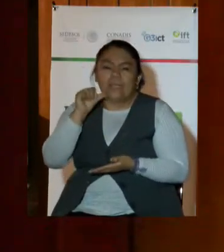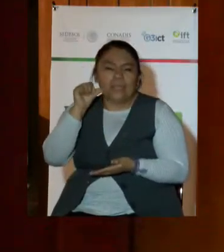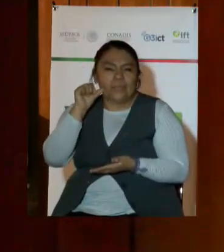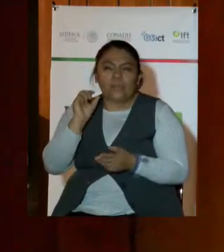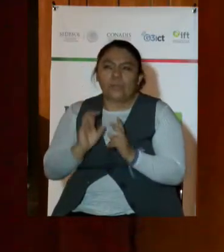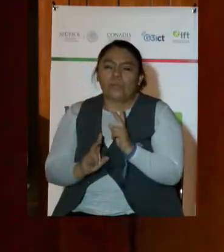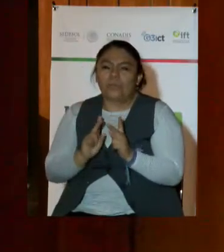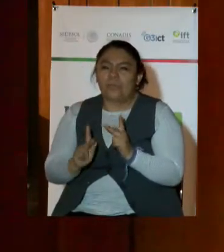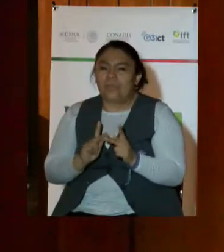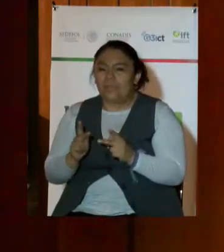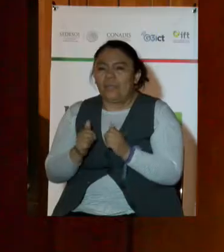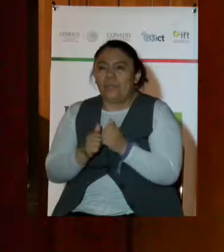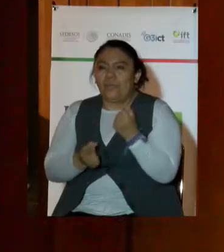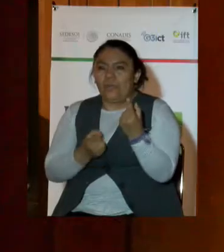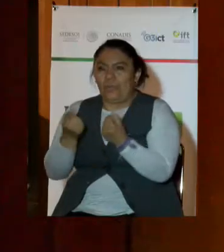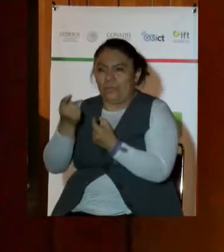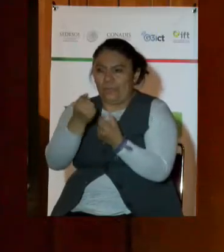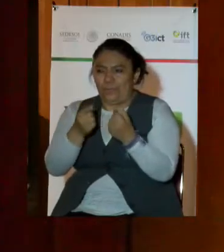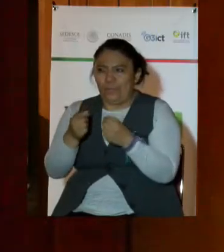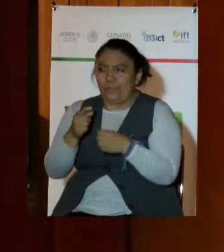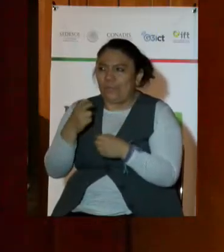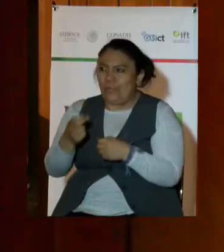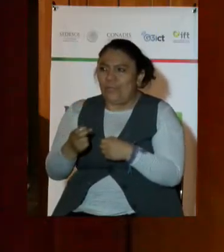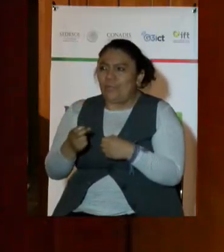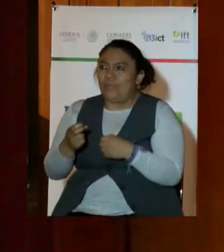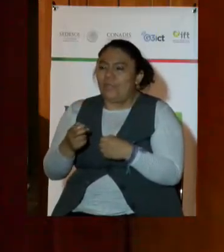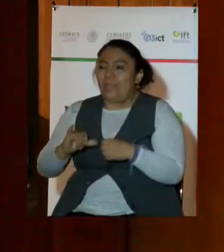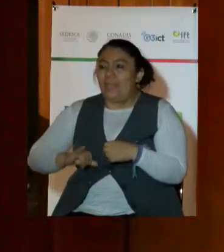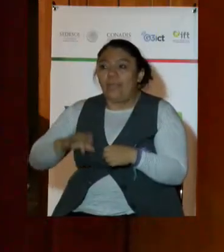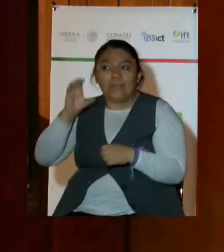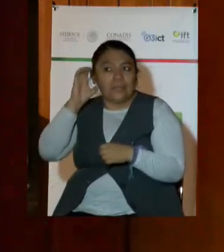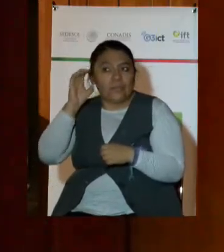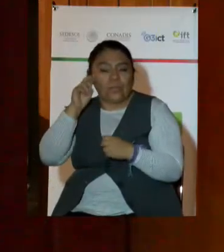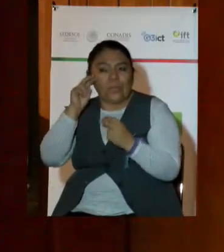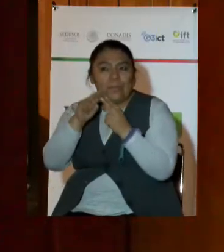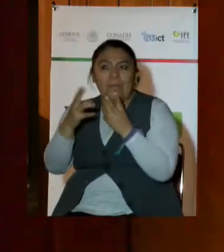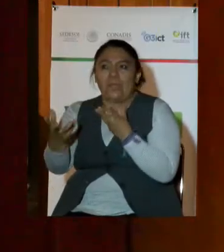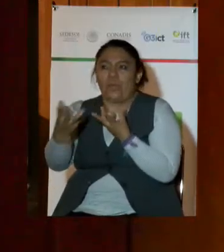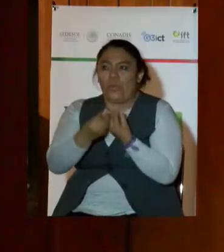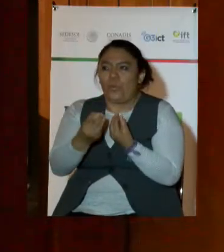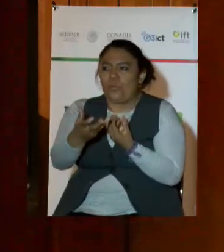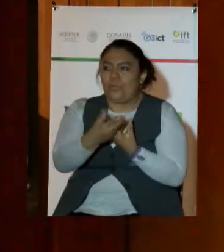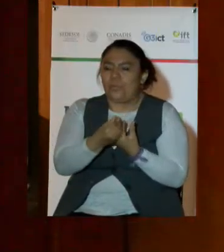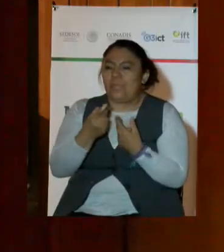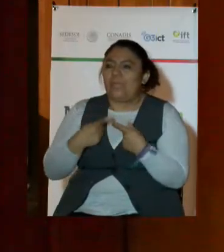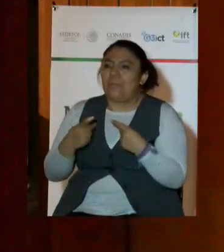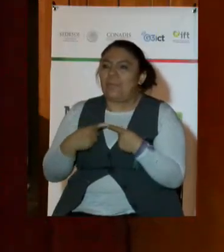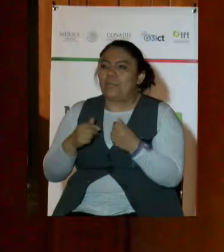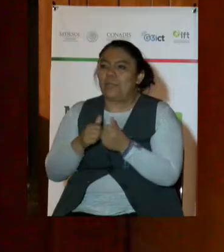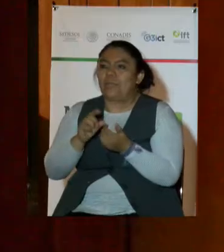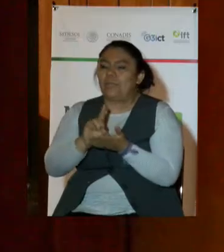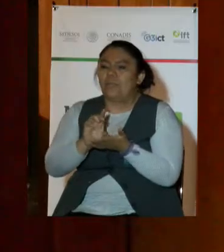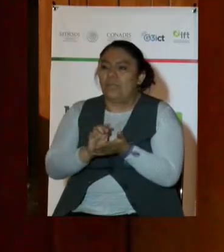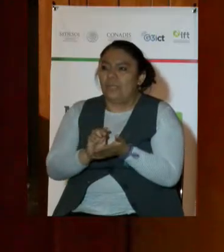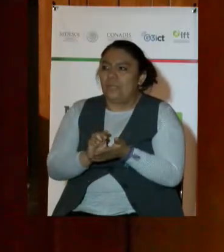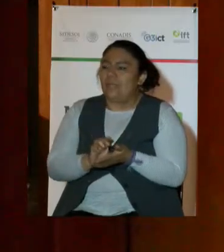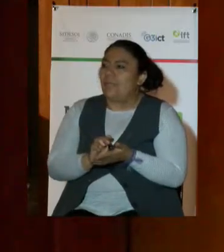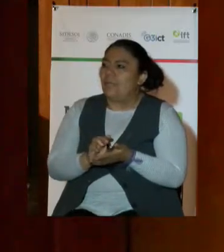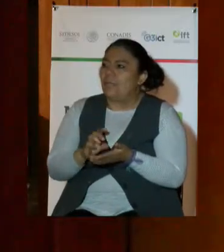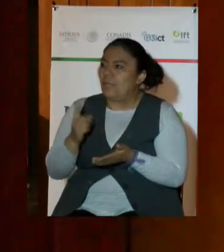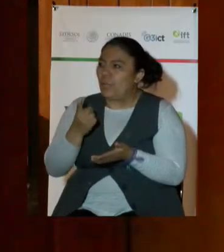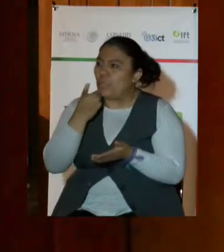que existe ese conocimiento, ese nivel de conocimiento por parte de estas asociaciones que no necesariamente lo tienen que saber.